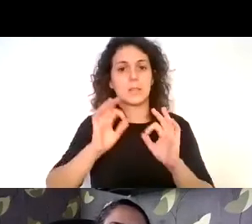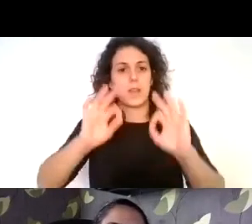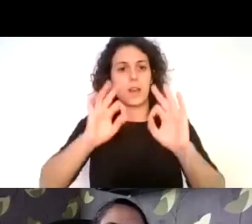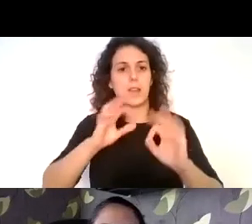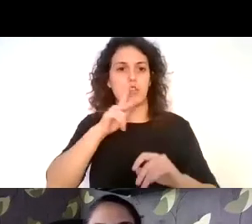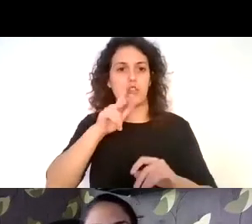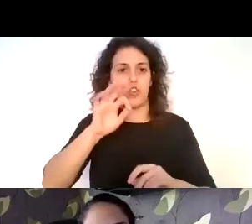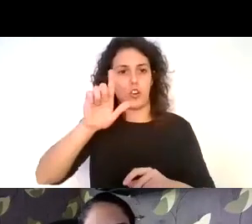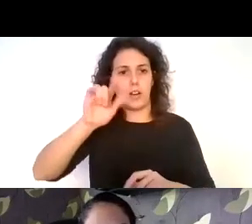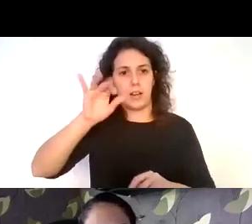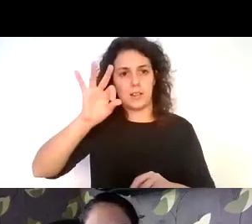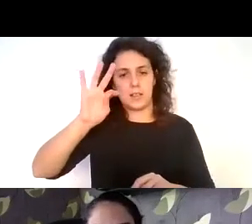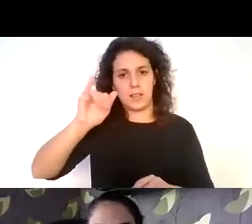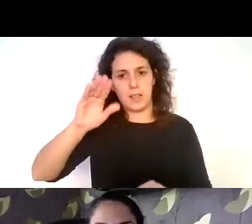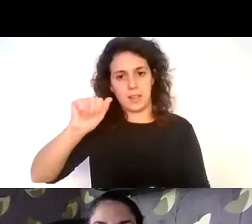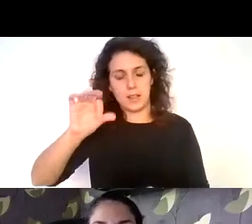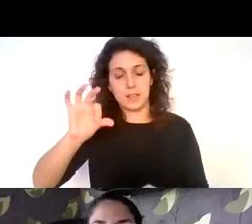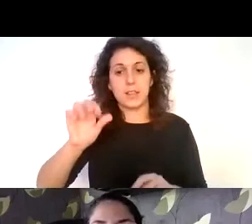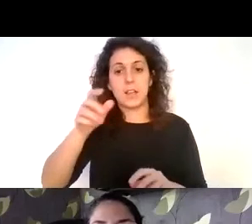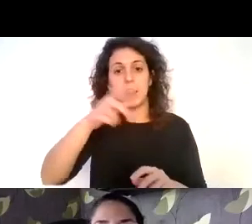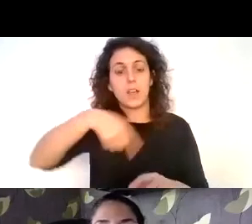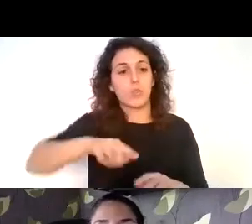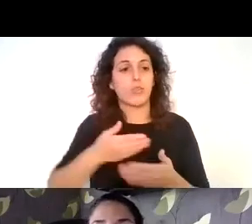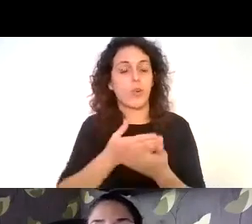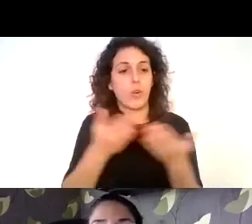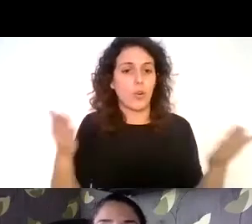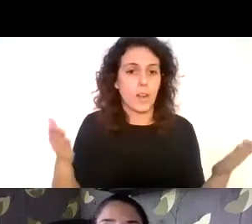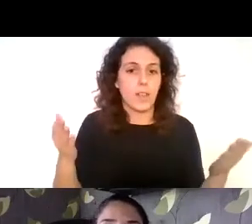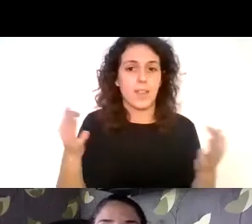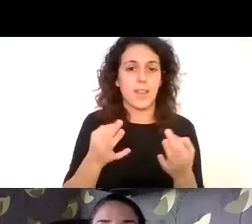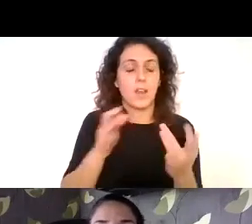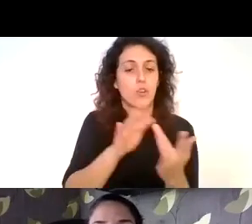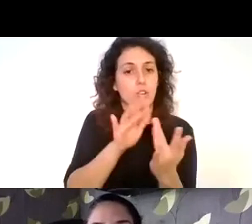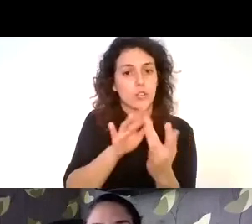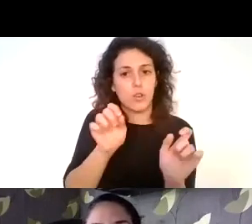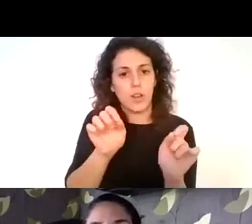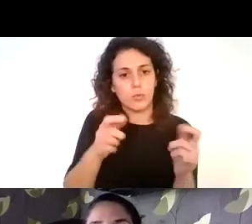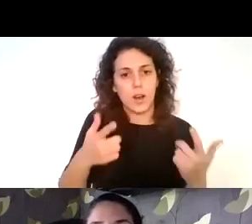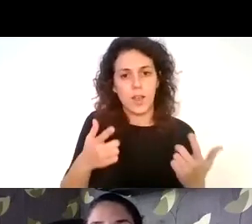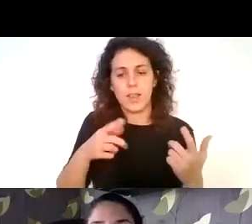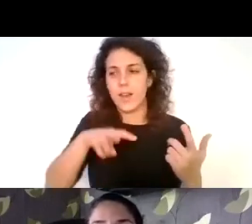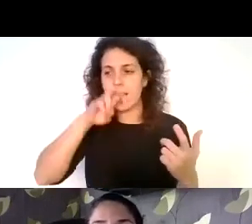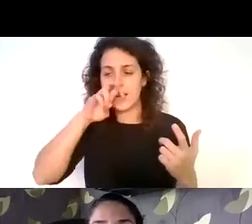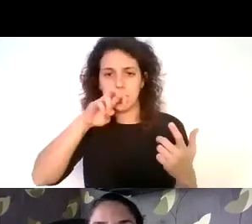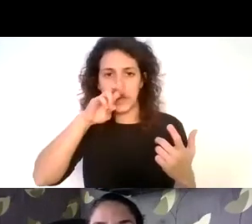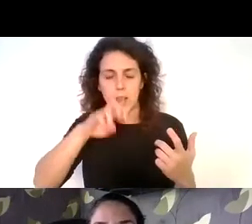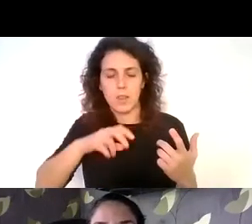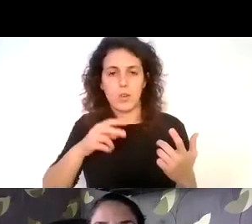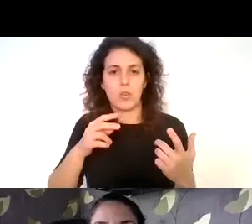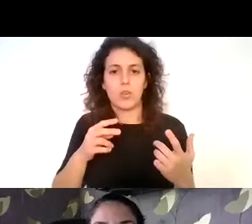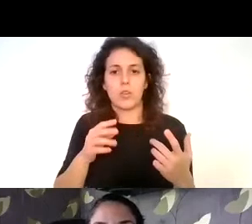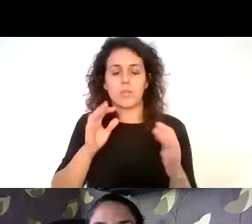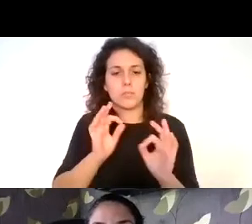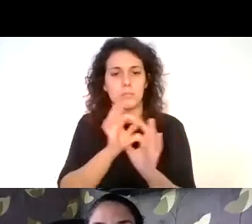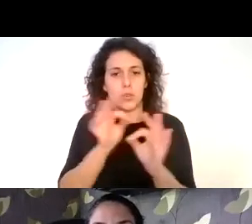Ellos ofrecen lo que es el baño de energía, conexión con la naturaleza, respiración consciente,